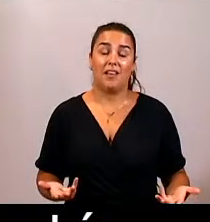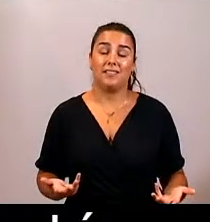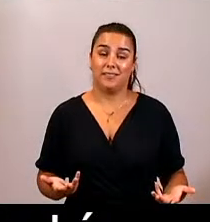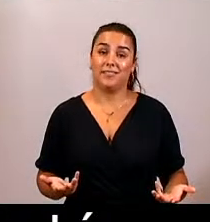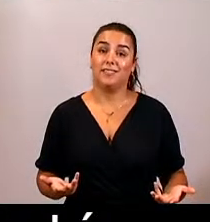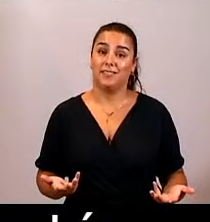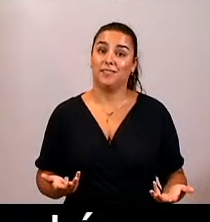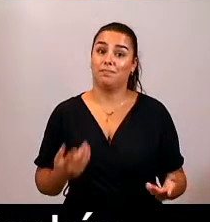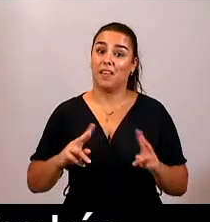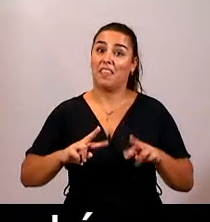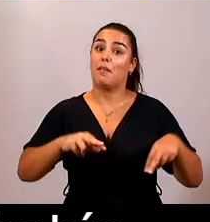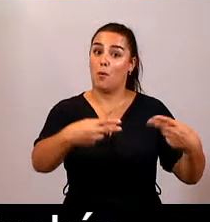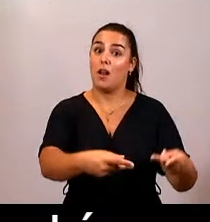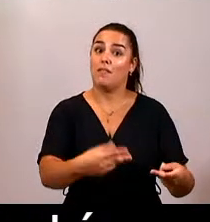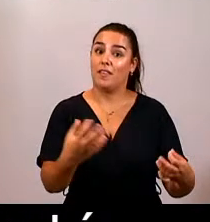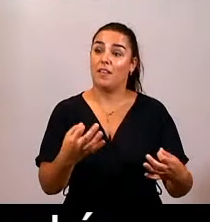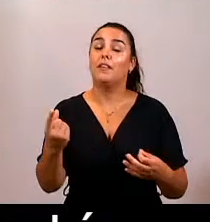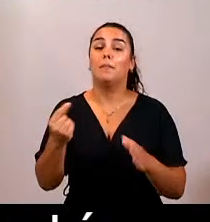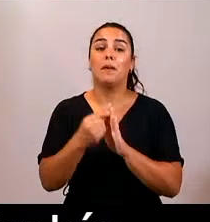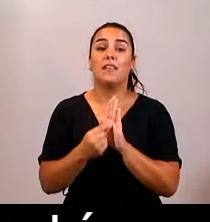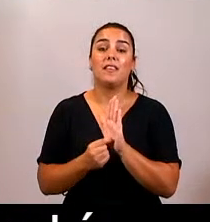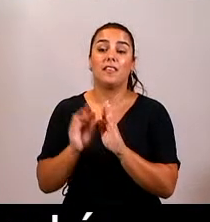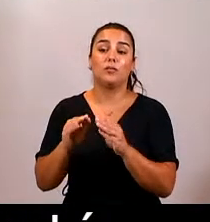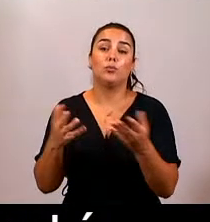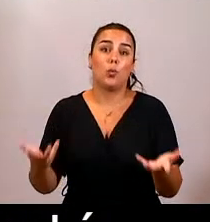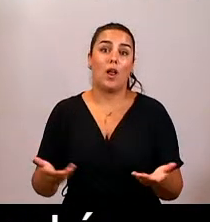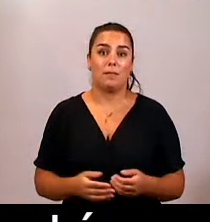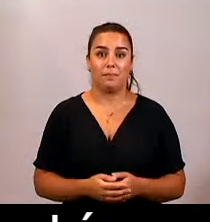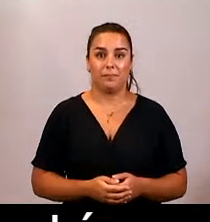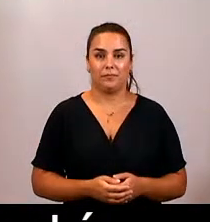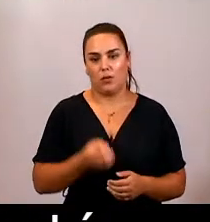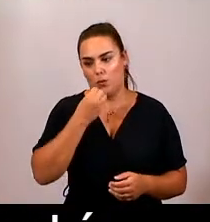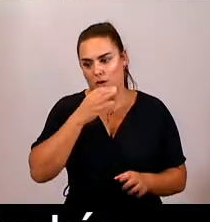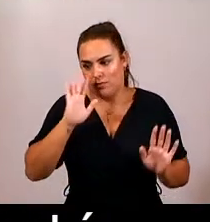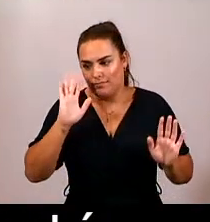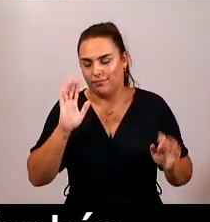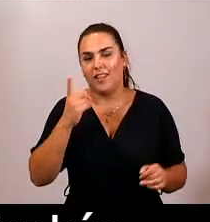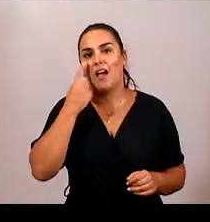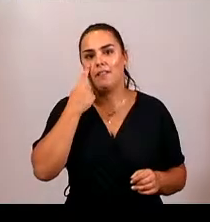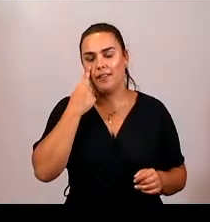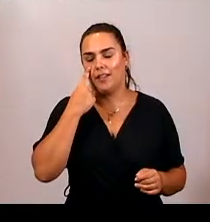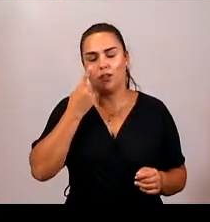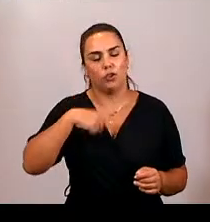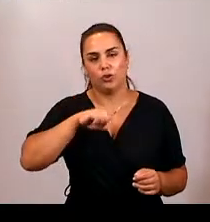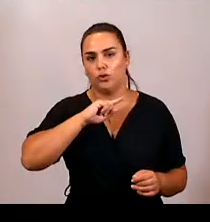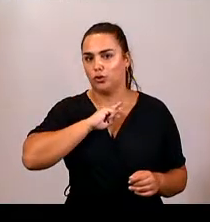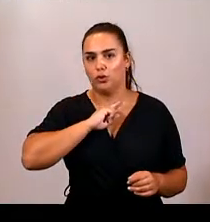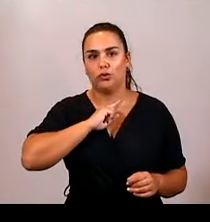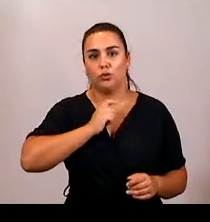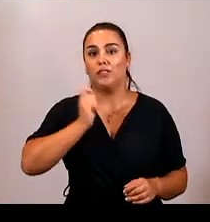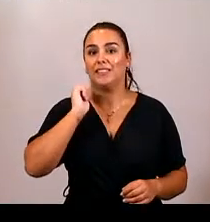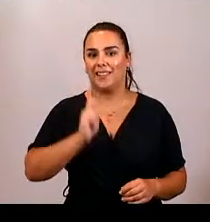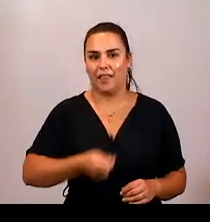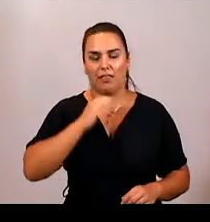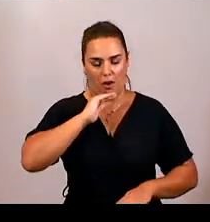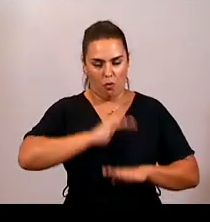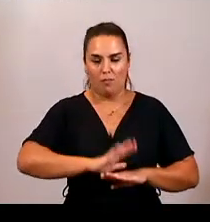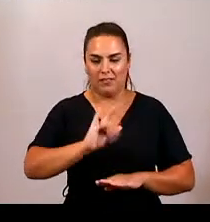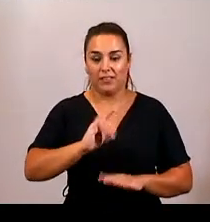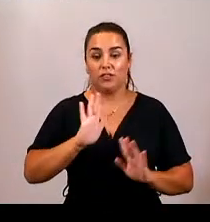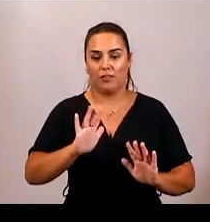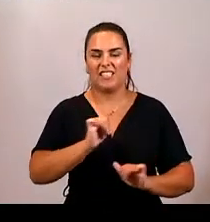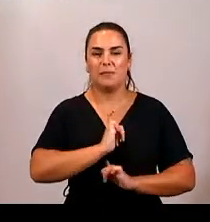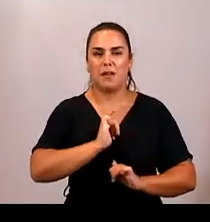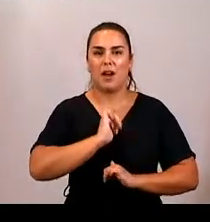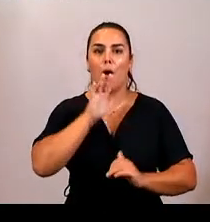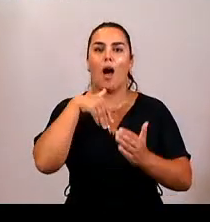se tengan que devolver. ¿Qué medidas va a tomar la Junta? ¿Qué va a hacer? Bueno, acatamos, como no puede ser de otra manera, la sentencia y estamos esperando